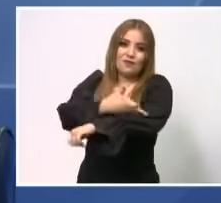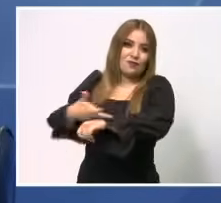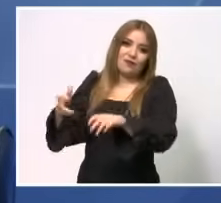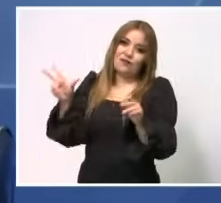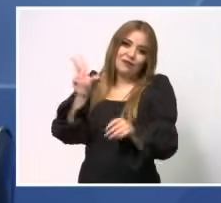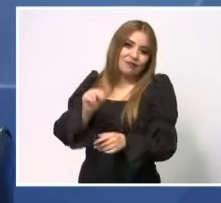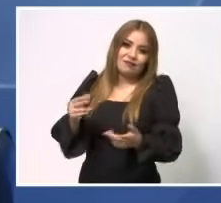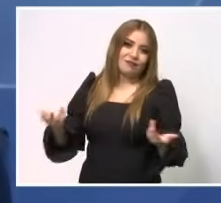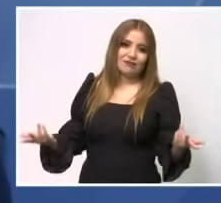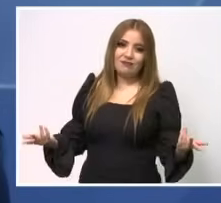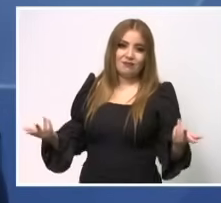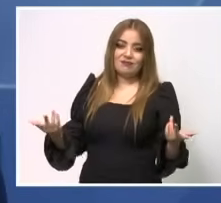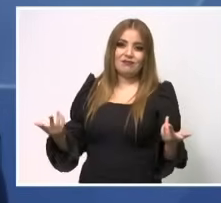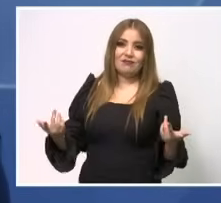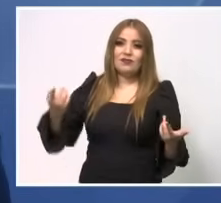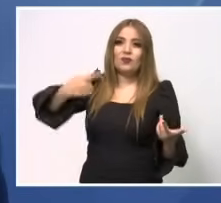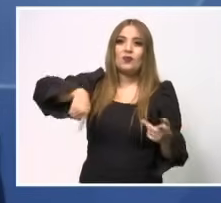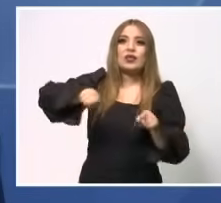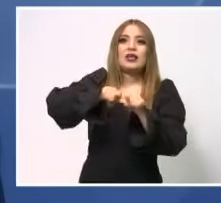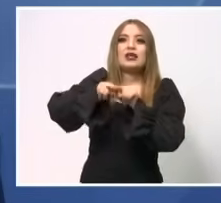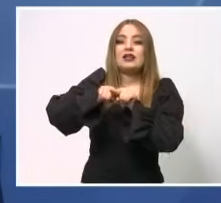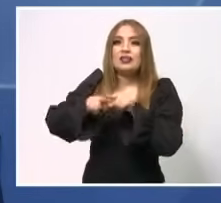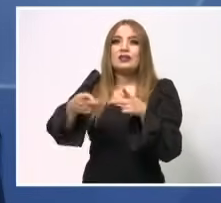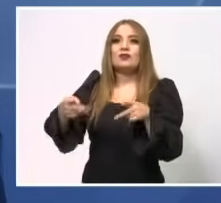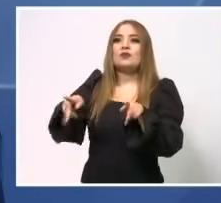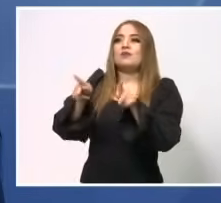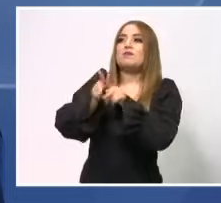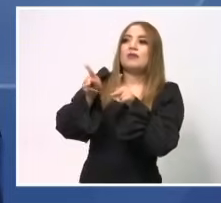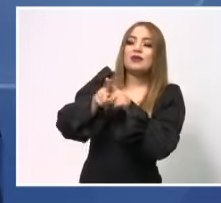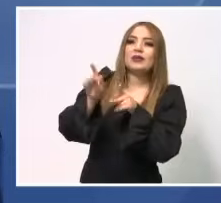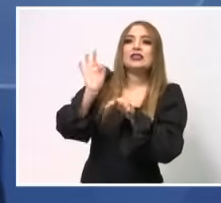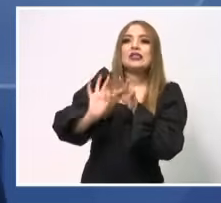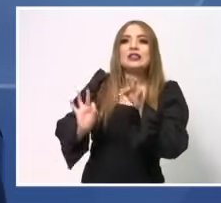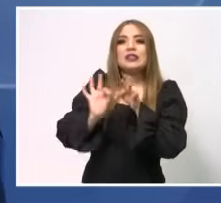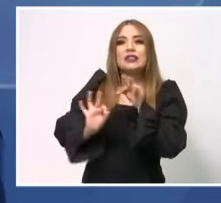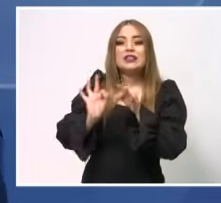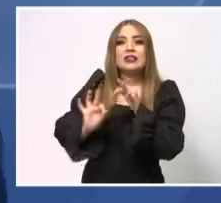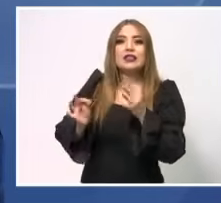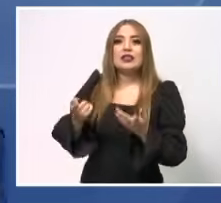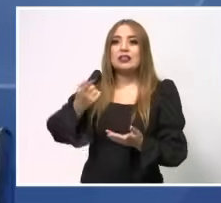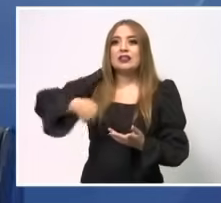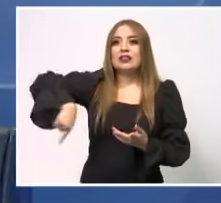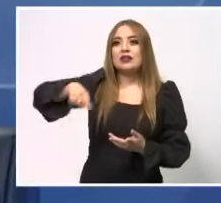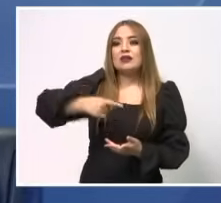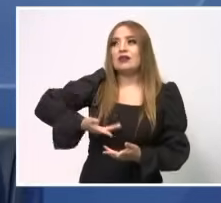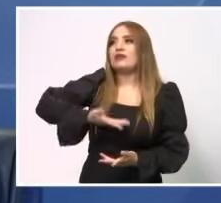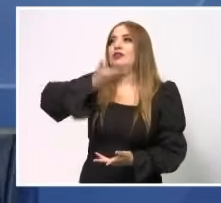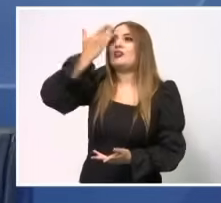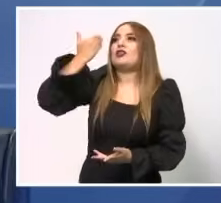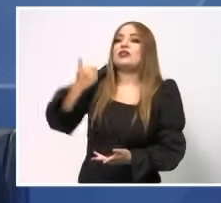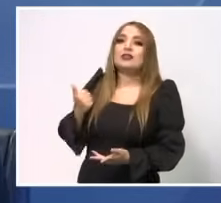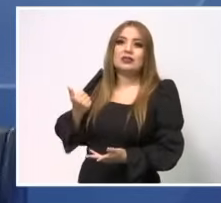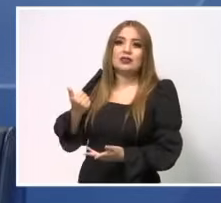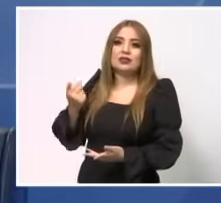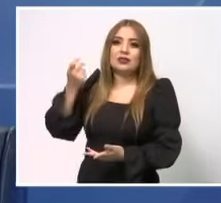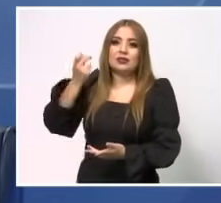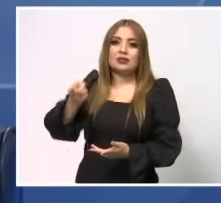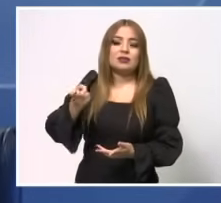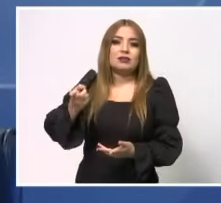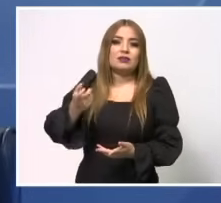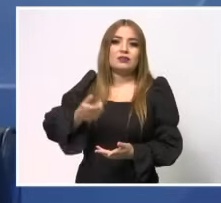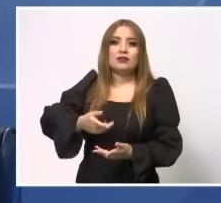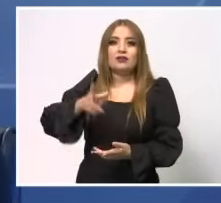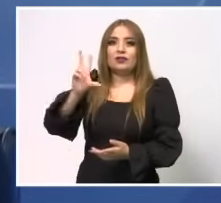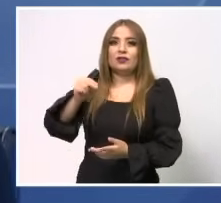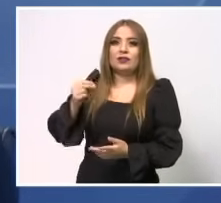o sea tu familia tus hermanos tus primos tus tíos no no reciben la crítica o no reciben la agresión de